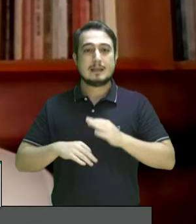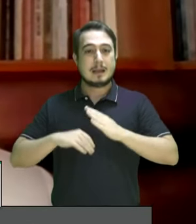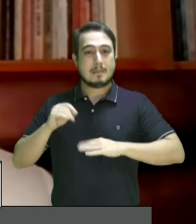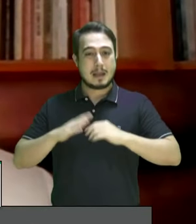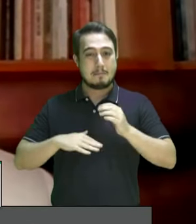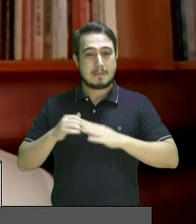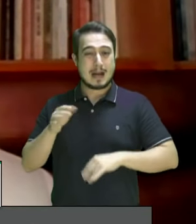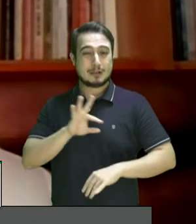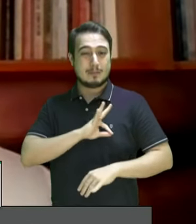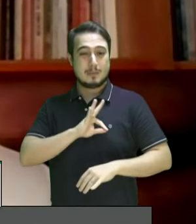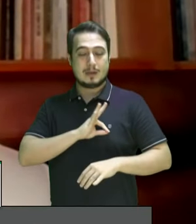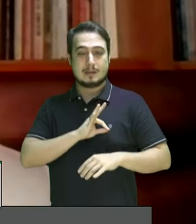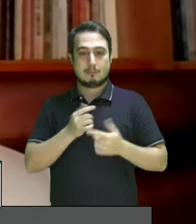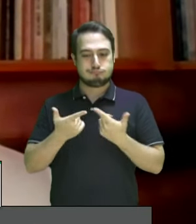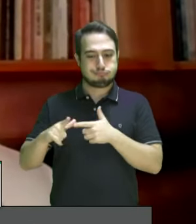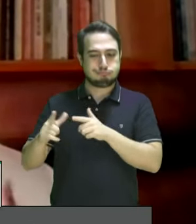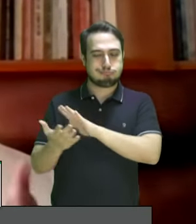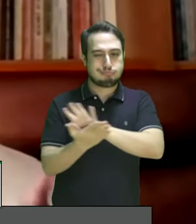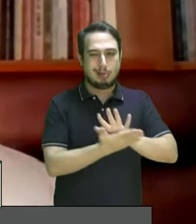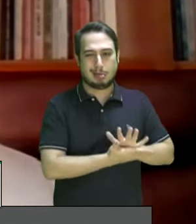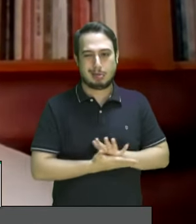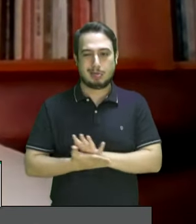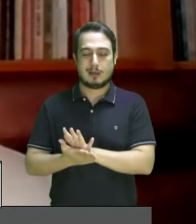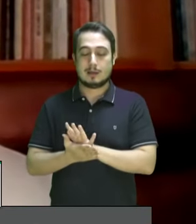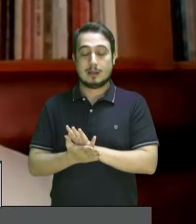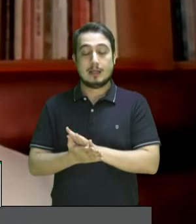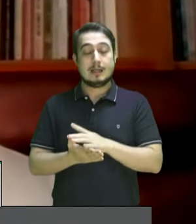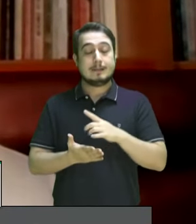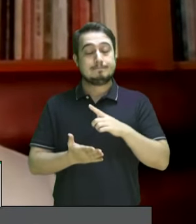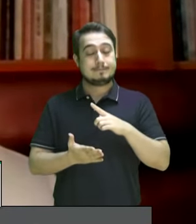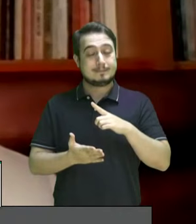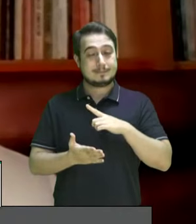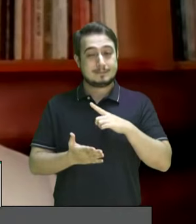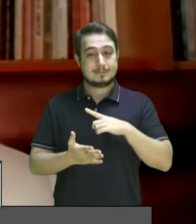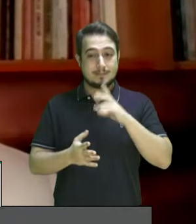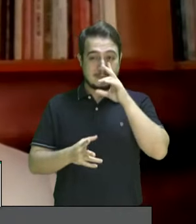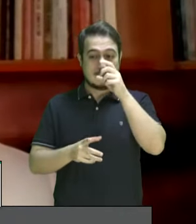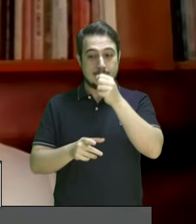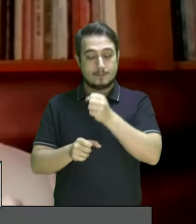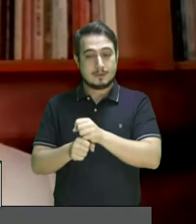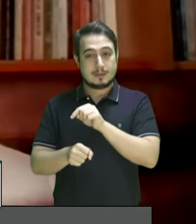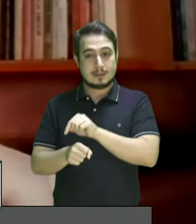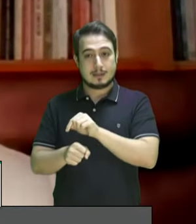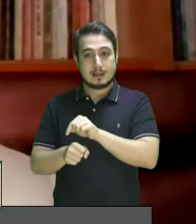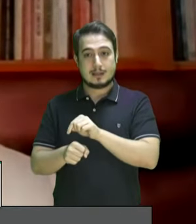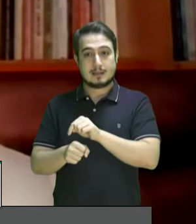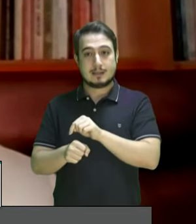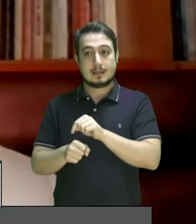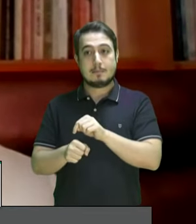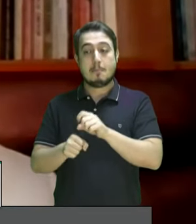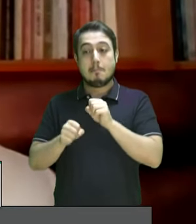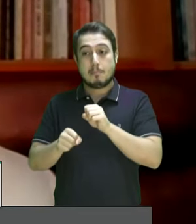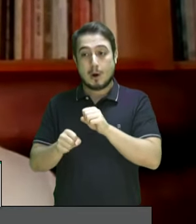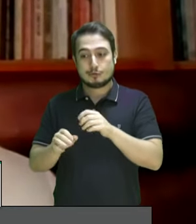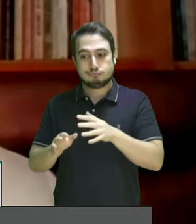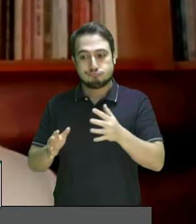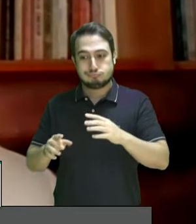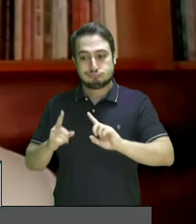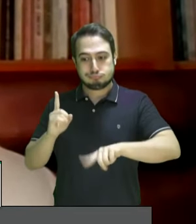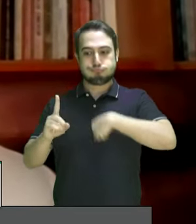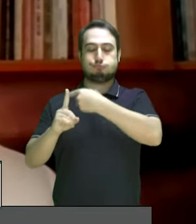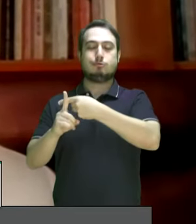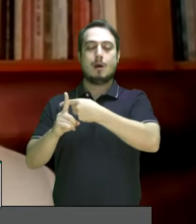policiales existe la potencialidad de que estos fenómenos puedan agravarse mucho más